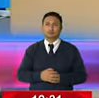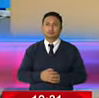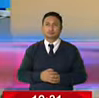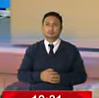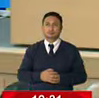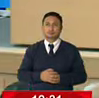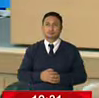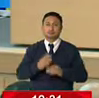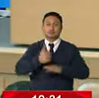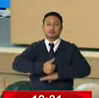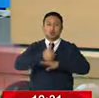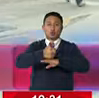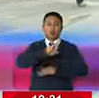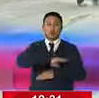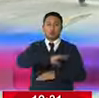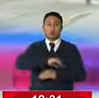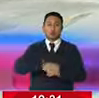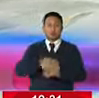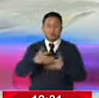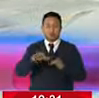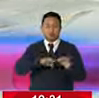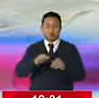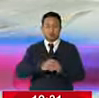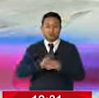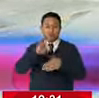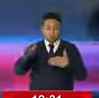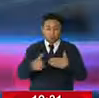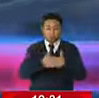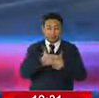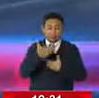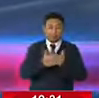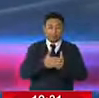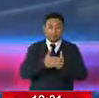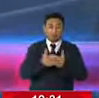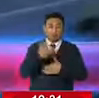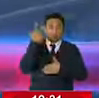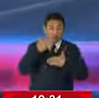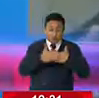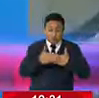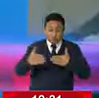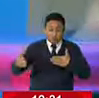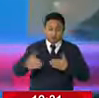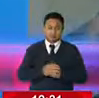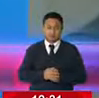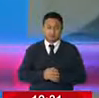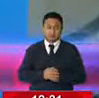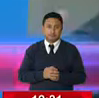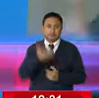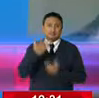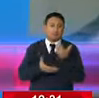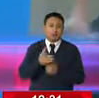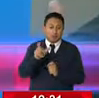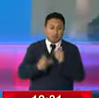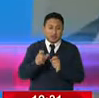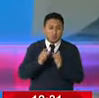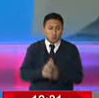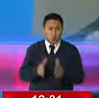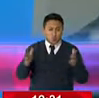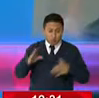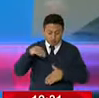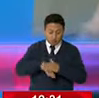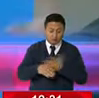las autoridades municipales han señalado que los cierres se podrían prolongar varios días. Si es que existe una presencia masiva de personas en